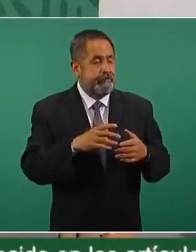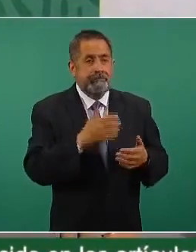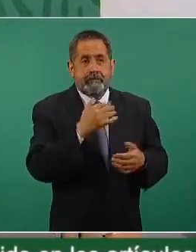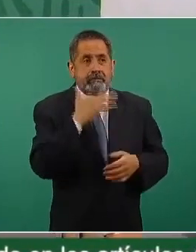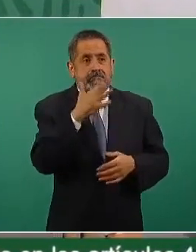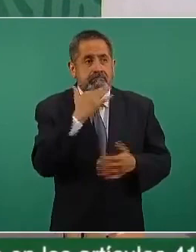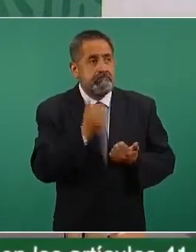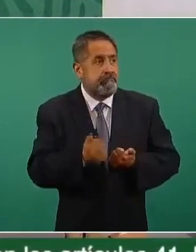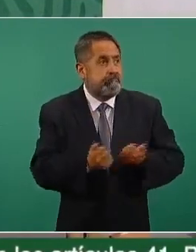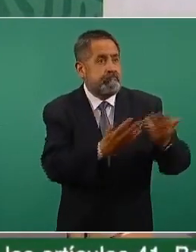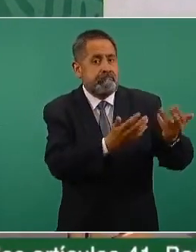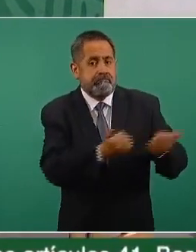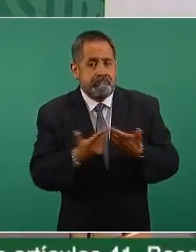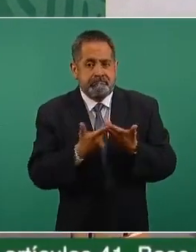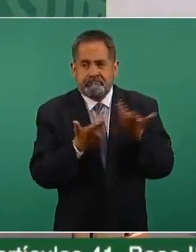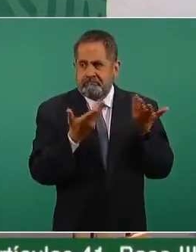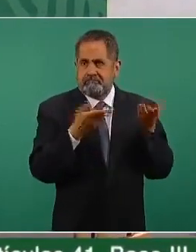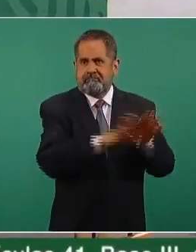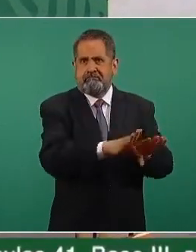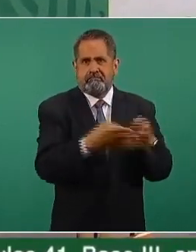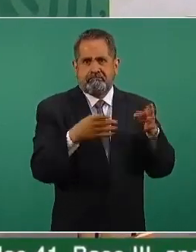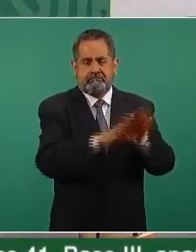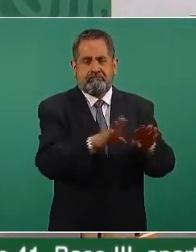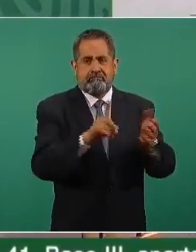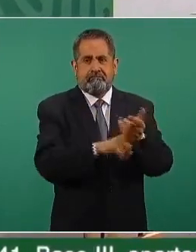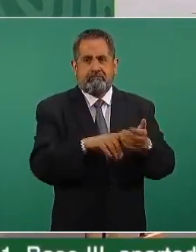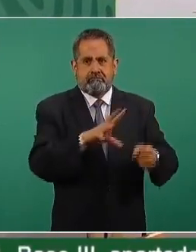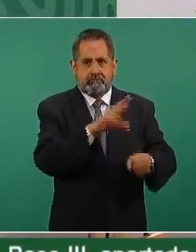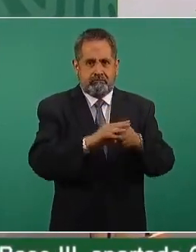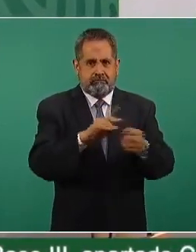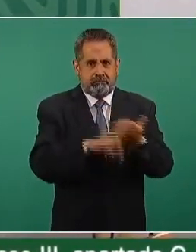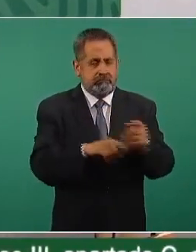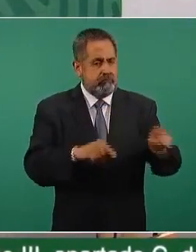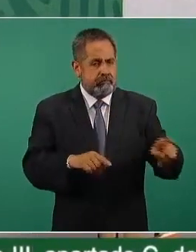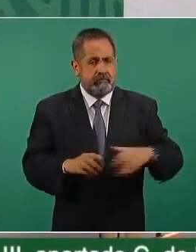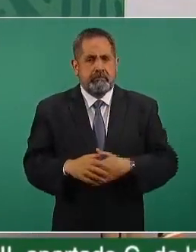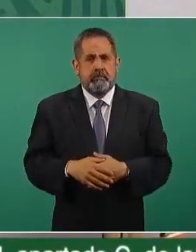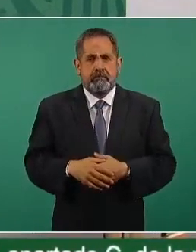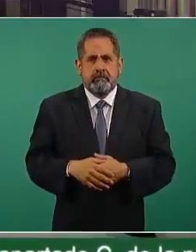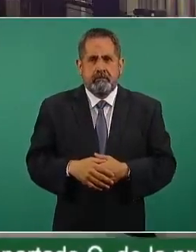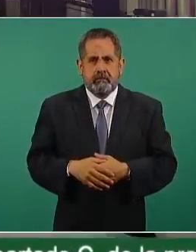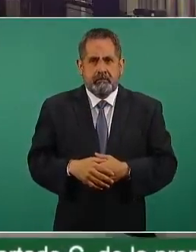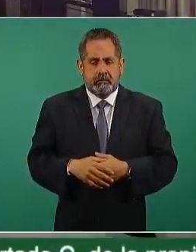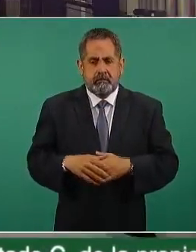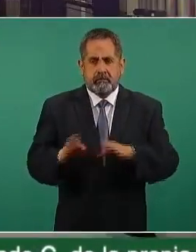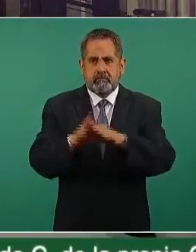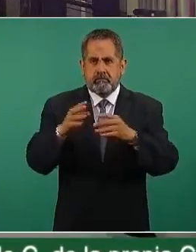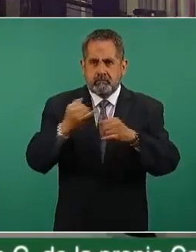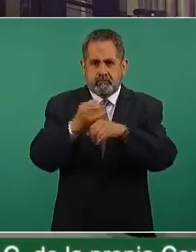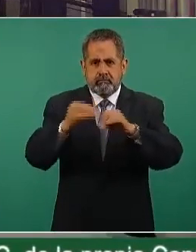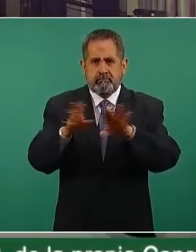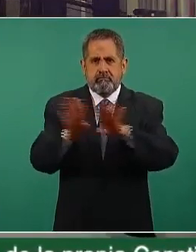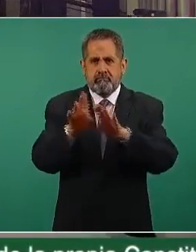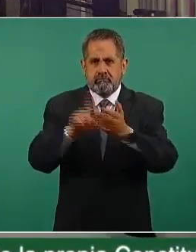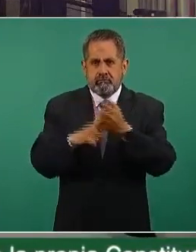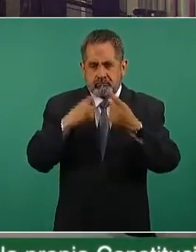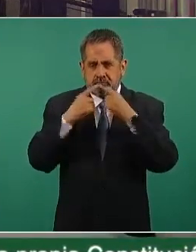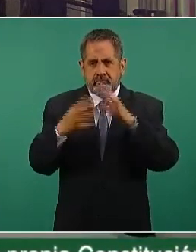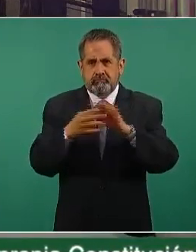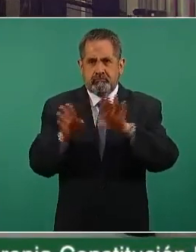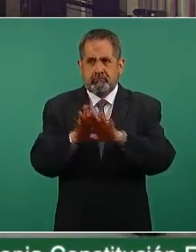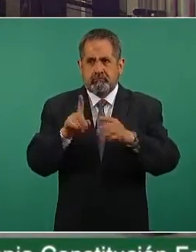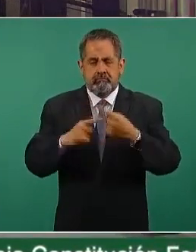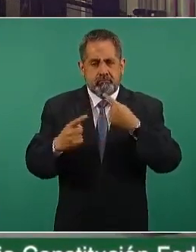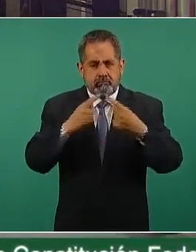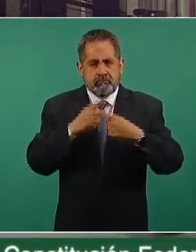contrabando de combustibles. ¿Qué información adicional tiene precisamente sobre este contrabando? Porque aparentemente las bandas que antes se dedicaban a